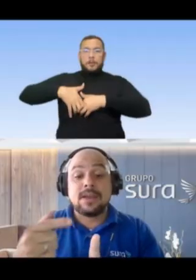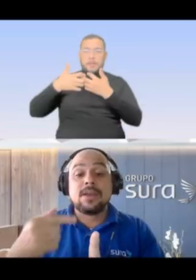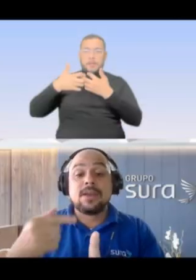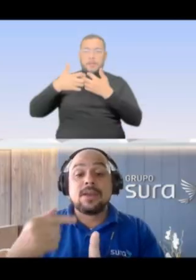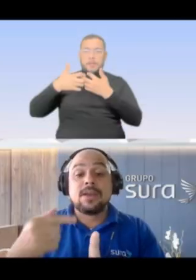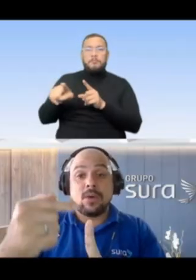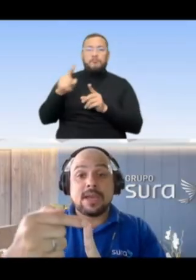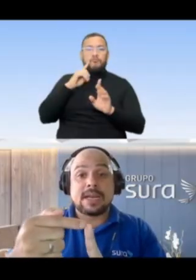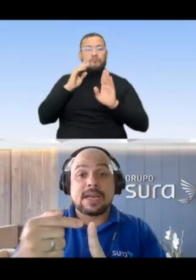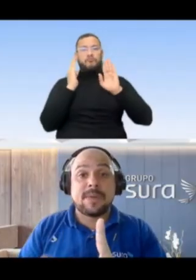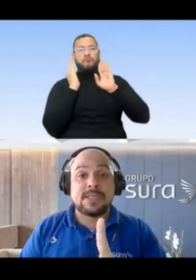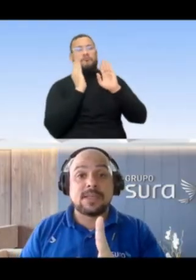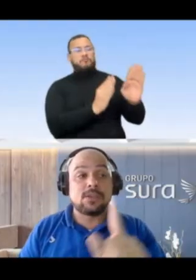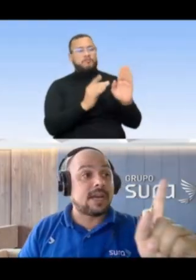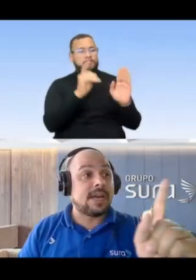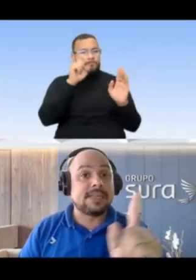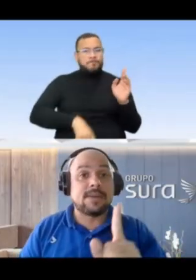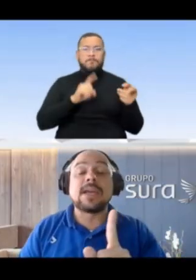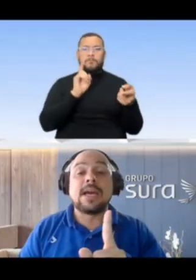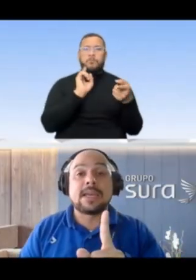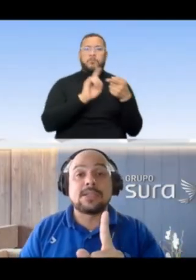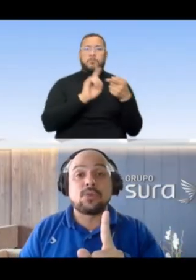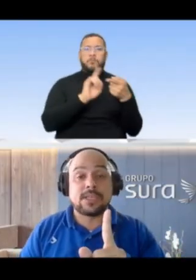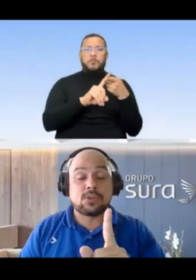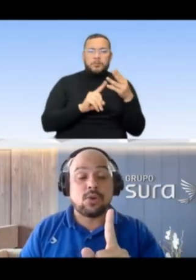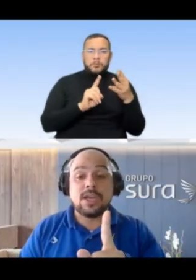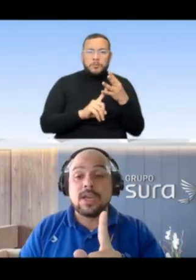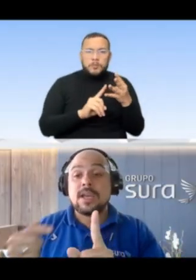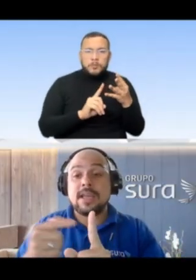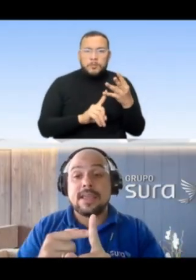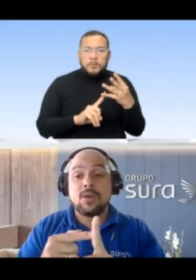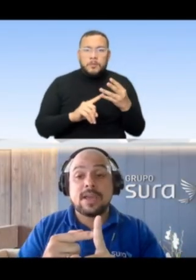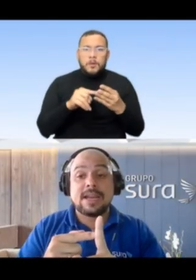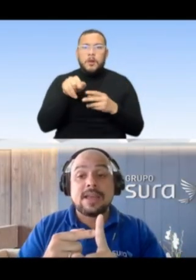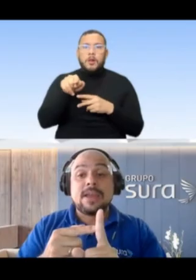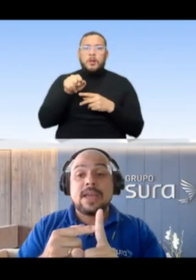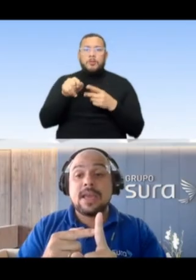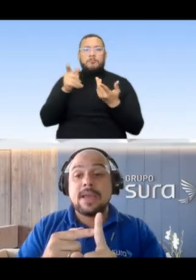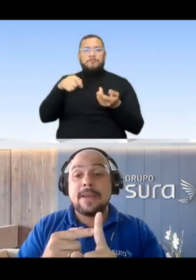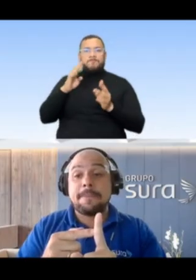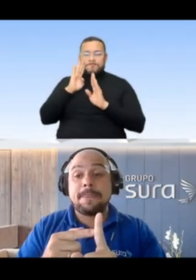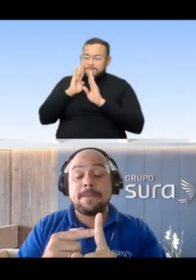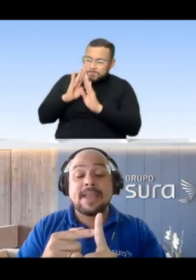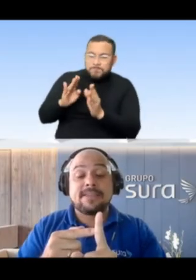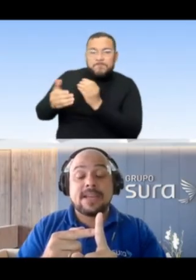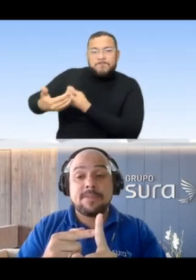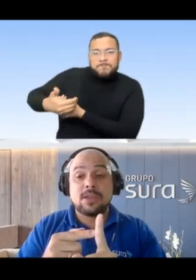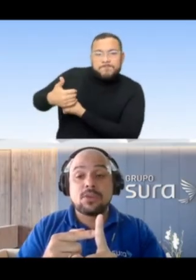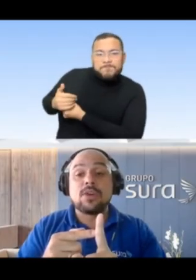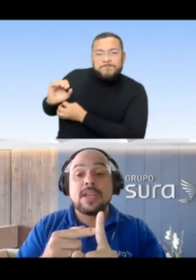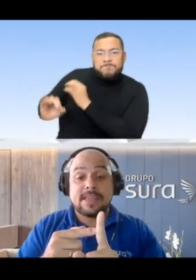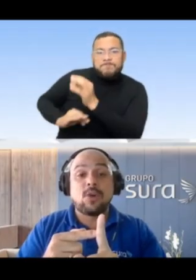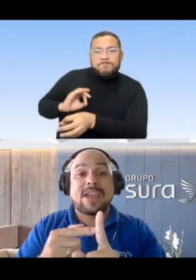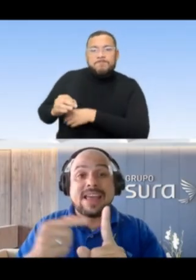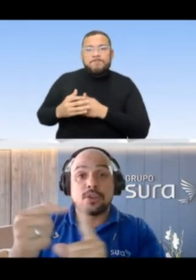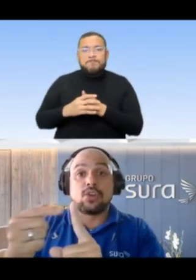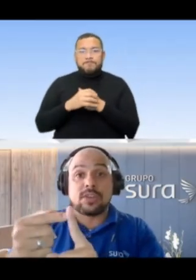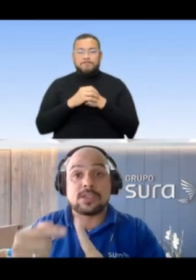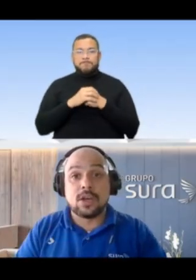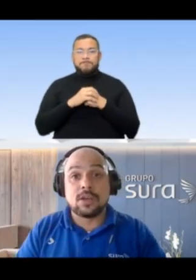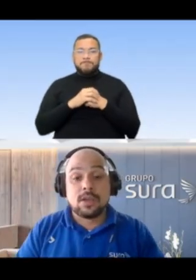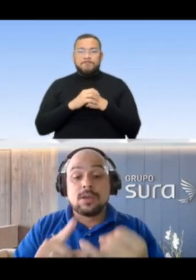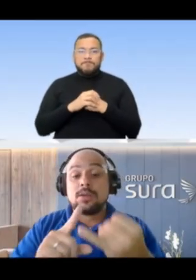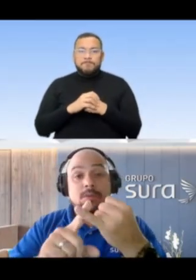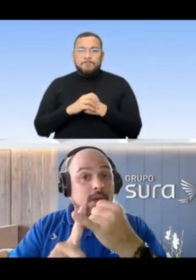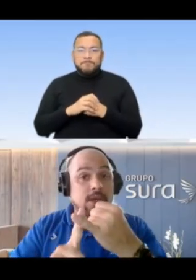y es, venga, le tengo que dar capacitación a esa brigada que escogí, le tengo que dar entrenamiento y le tengo que